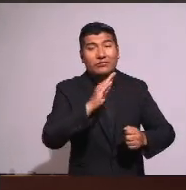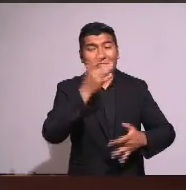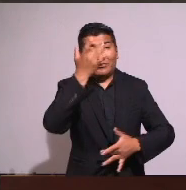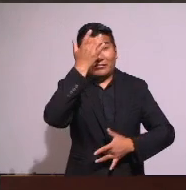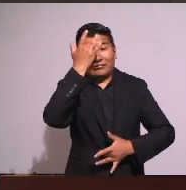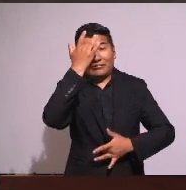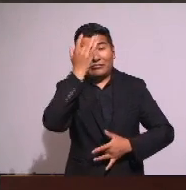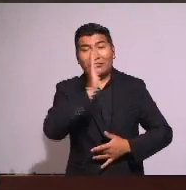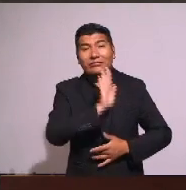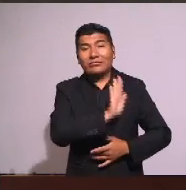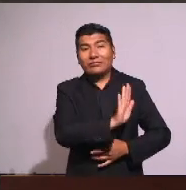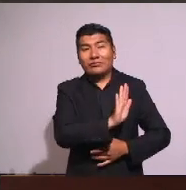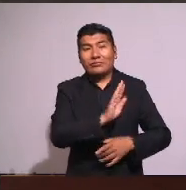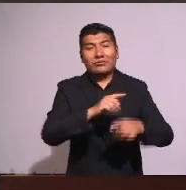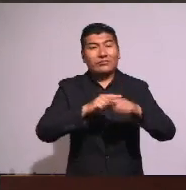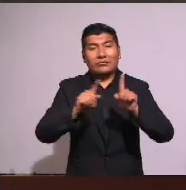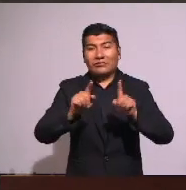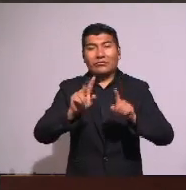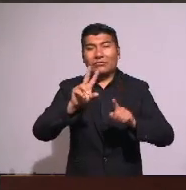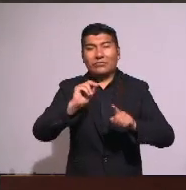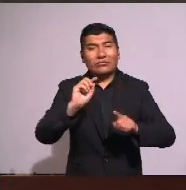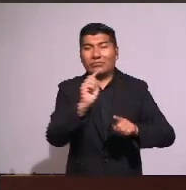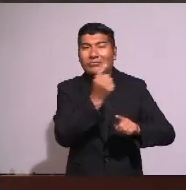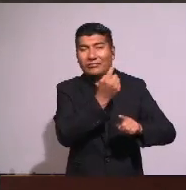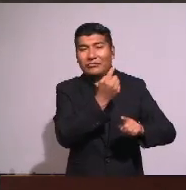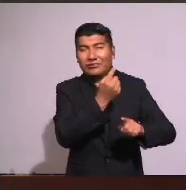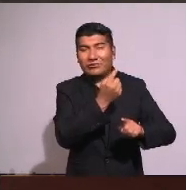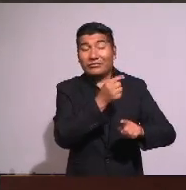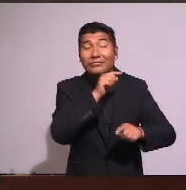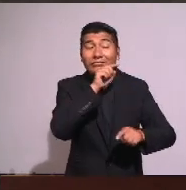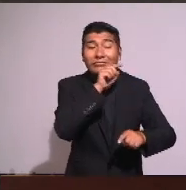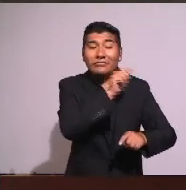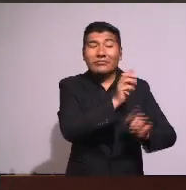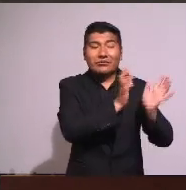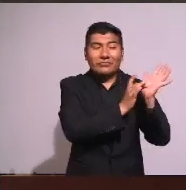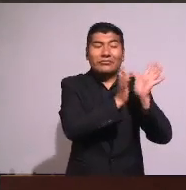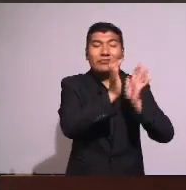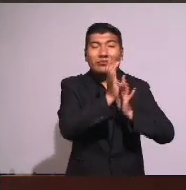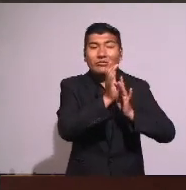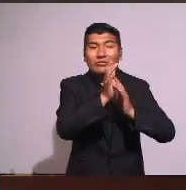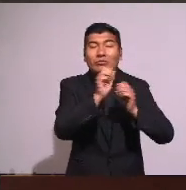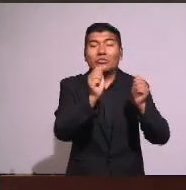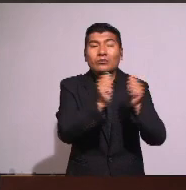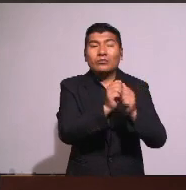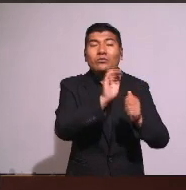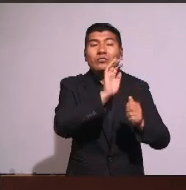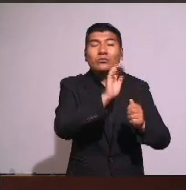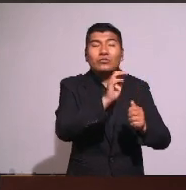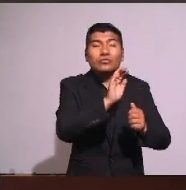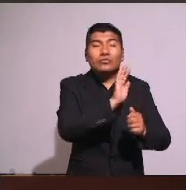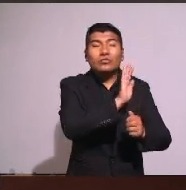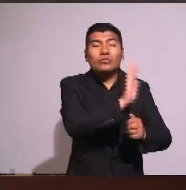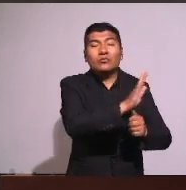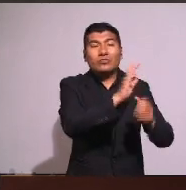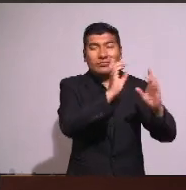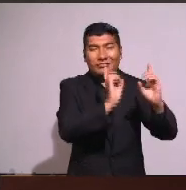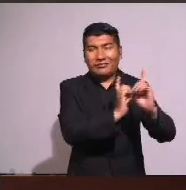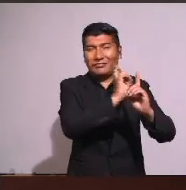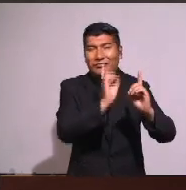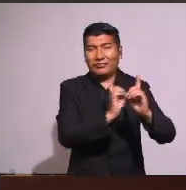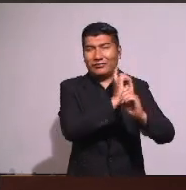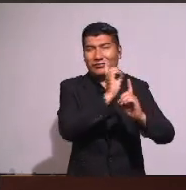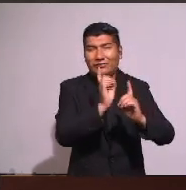enfermedades. Pero no lo hacía solo, sino con sus primeros discípulos. Es